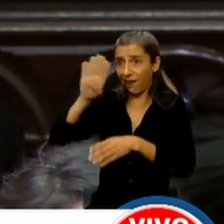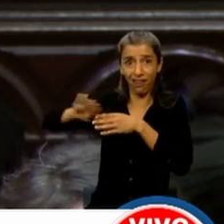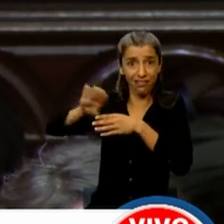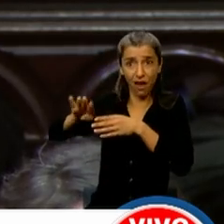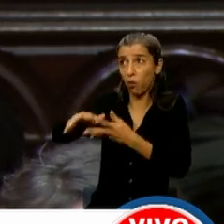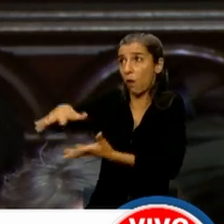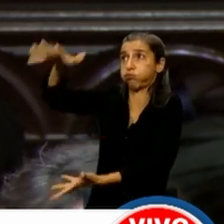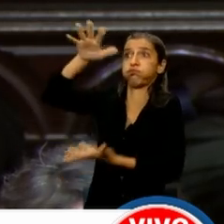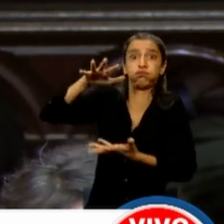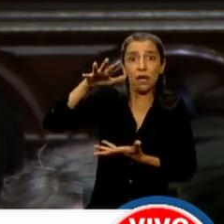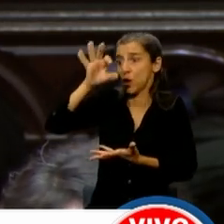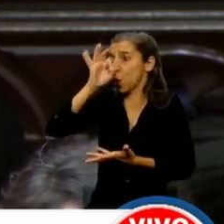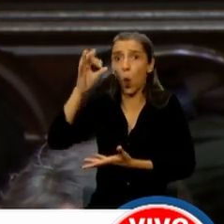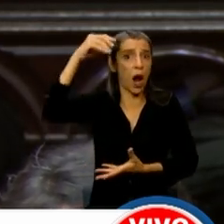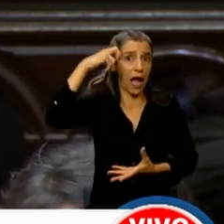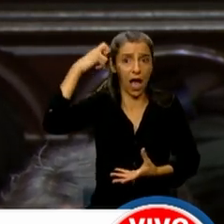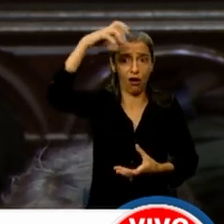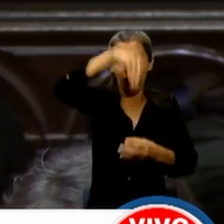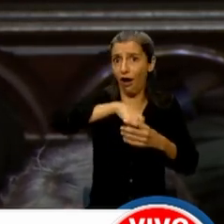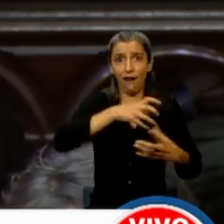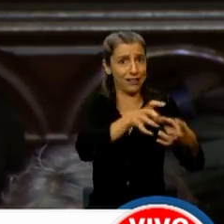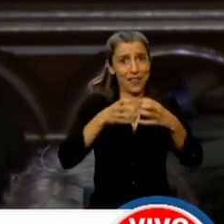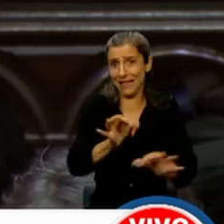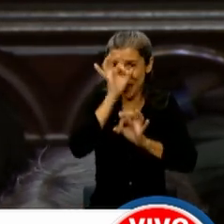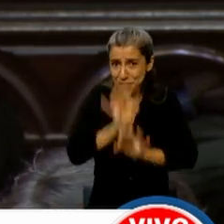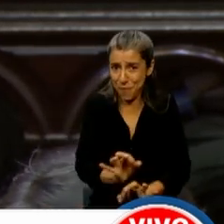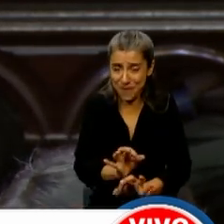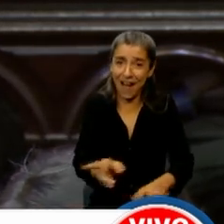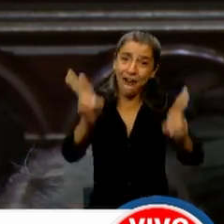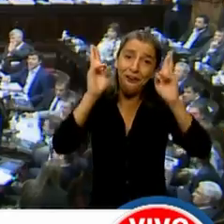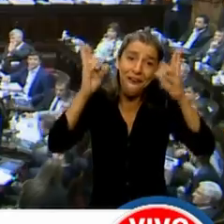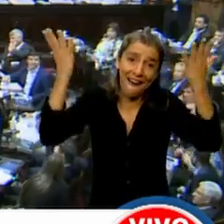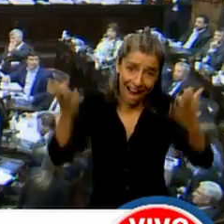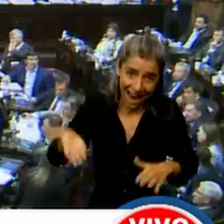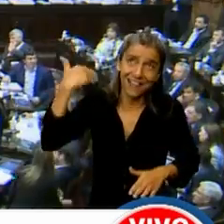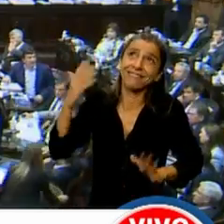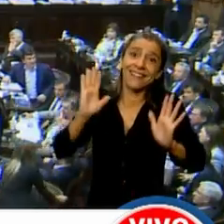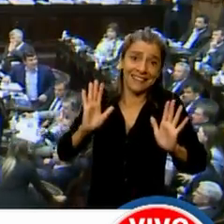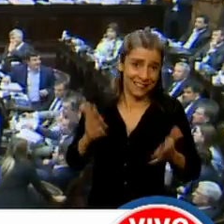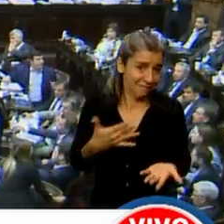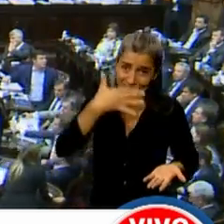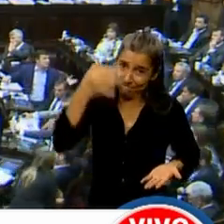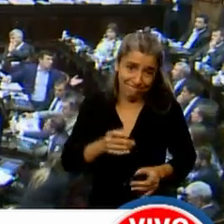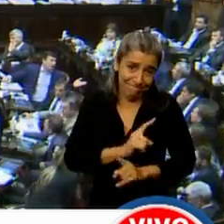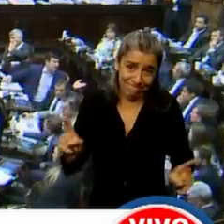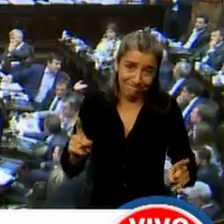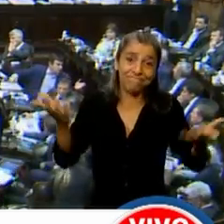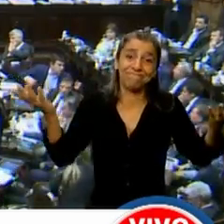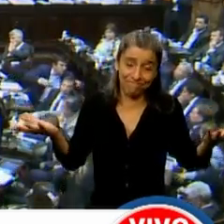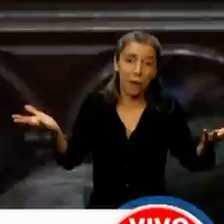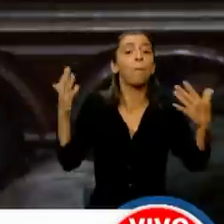congreso para cuidar nuestra democracia pero más allá de eso pero más habla de eso quizás fue